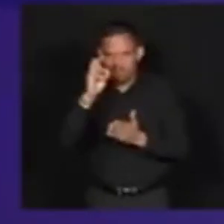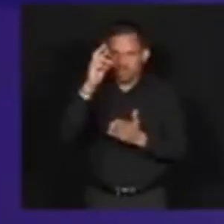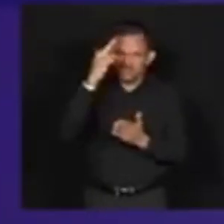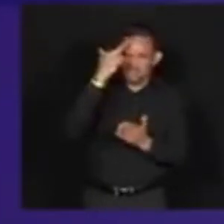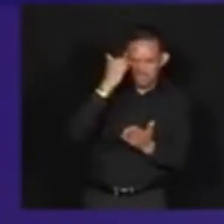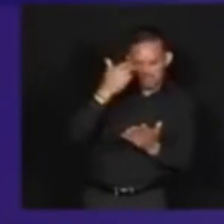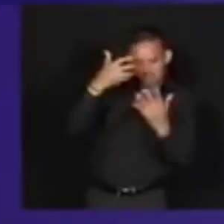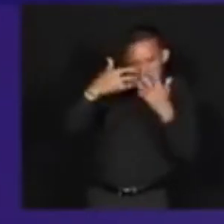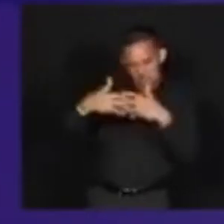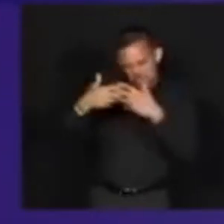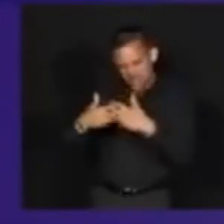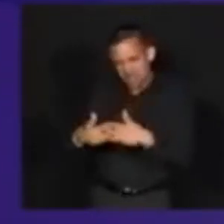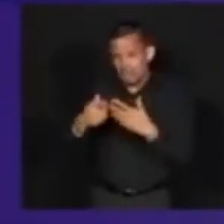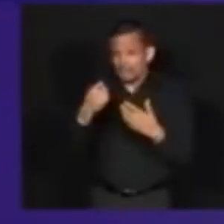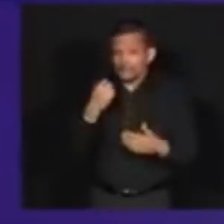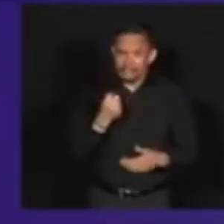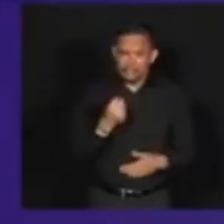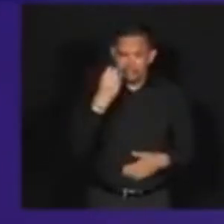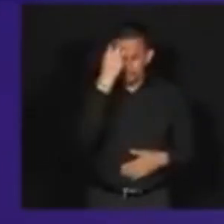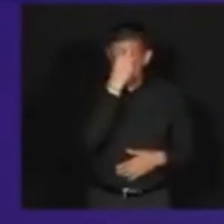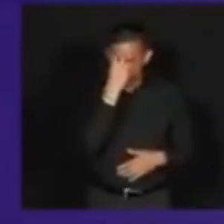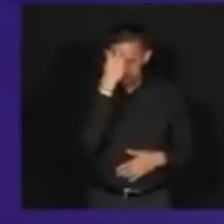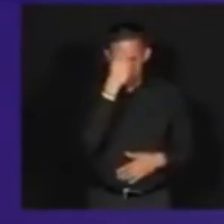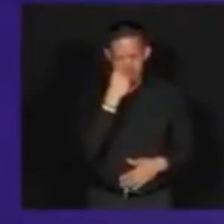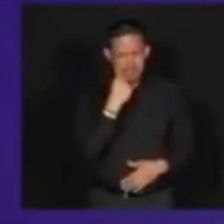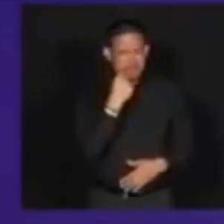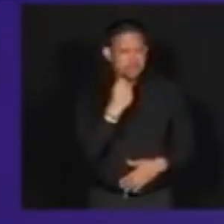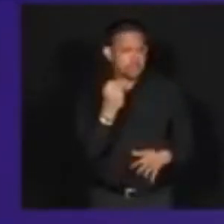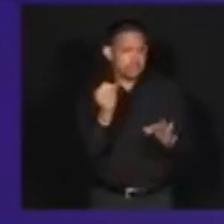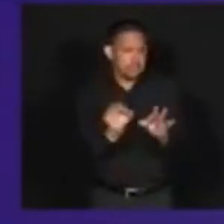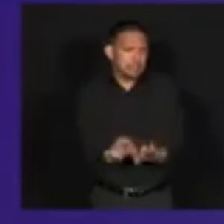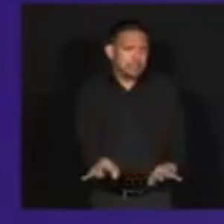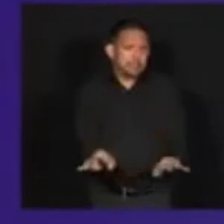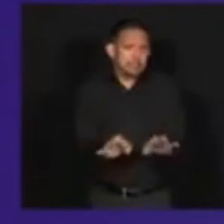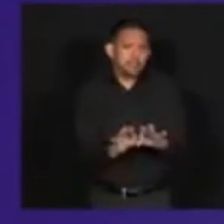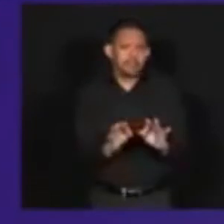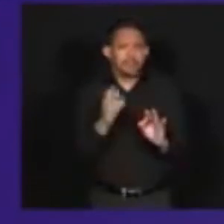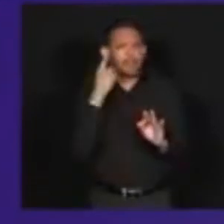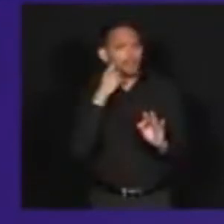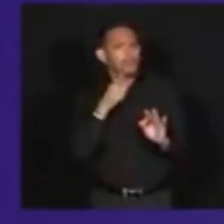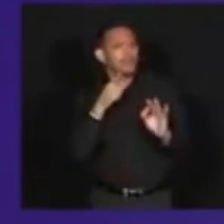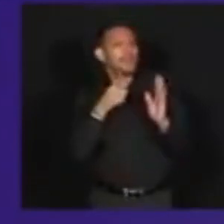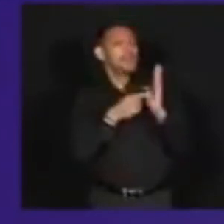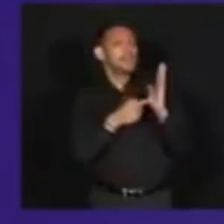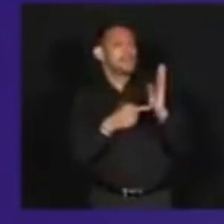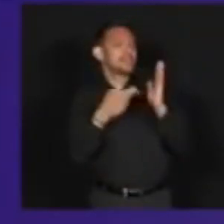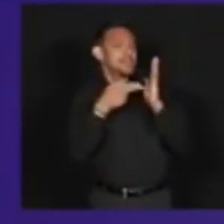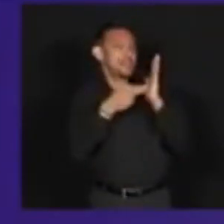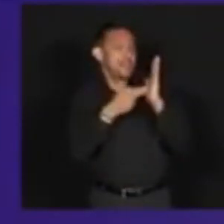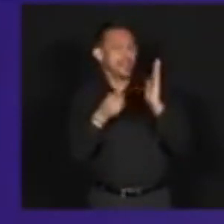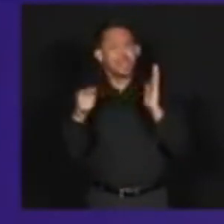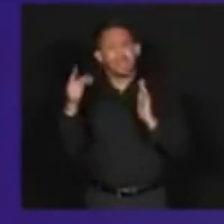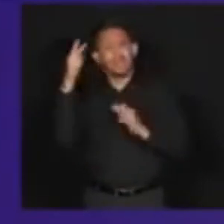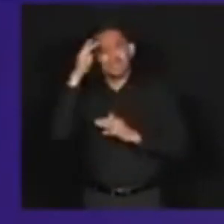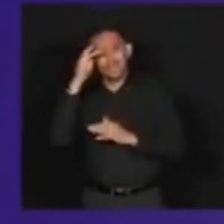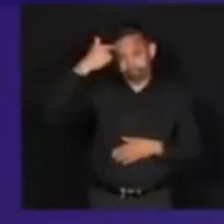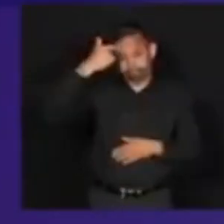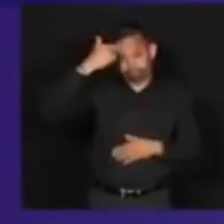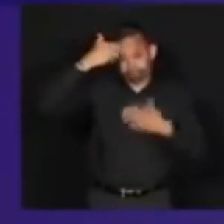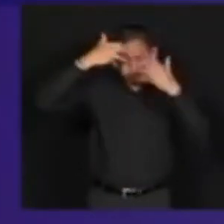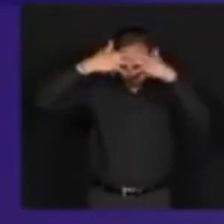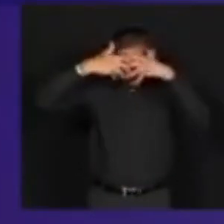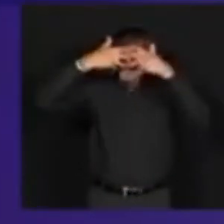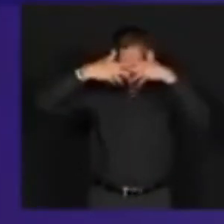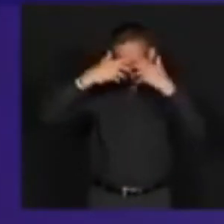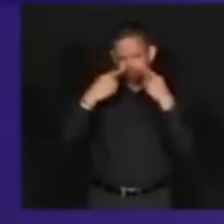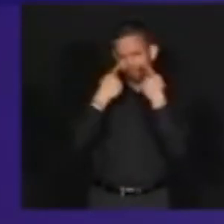más importante que tenemos y cuya organización es inducida desde fuera, por lo que las psicólogas y los psicólogos podamos estar